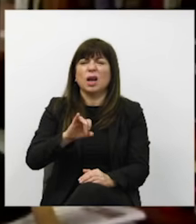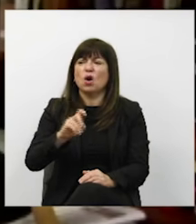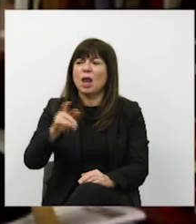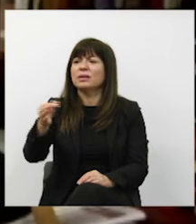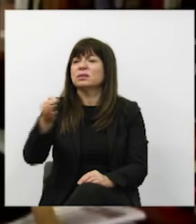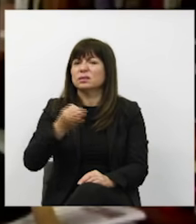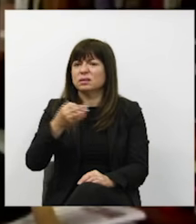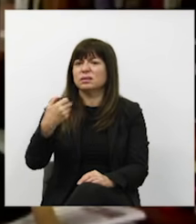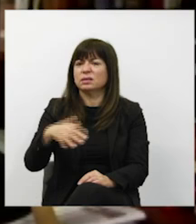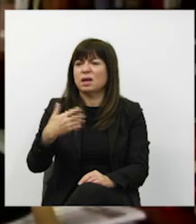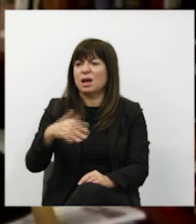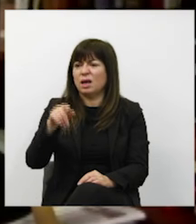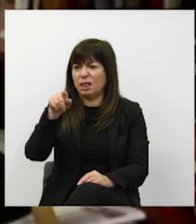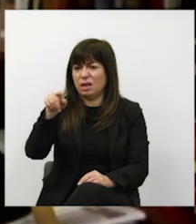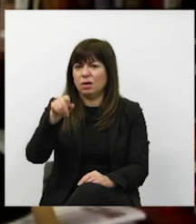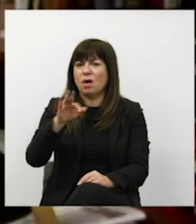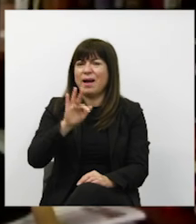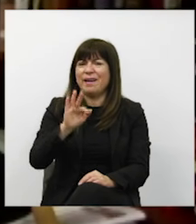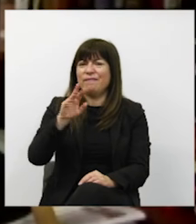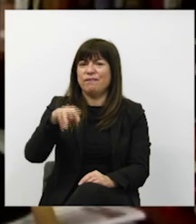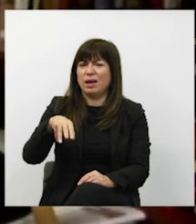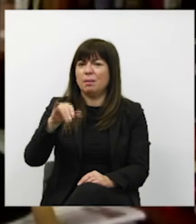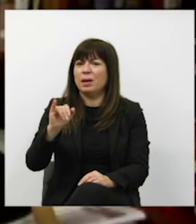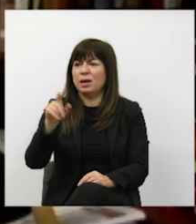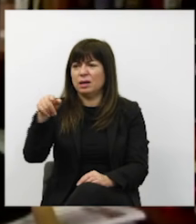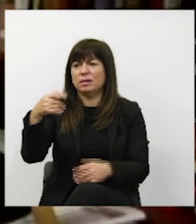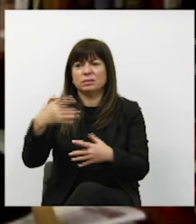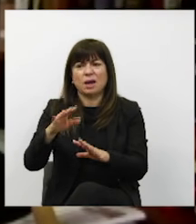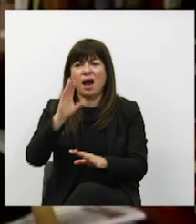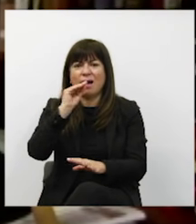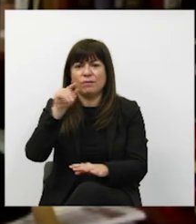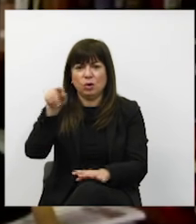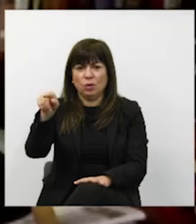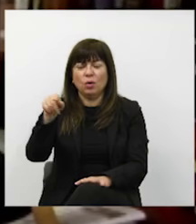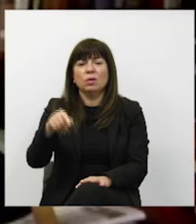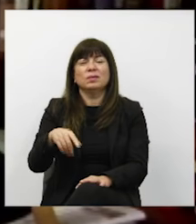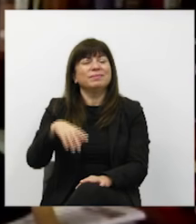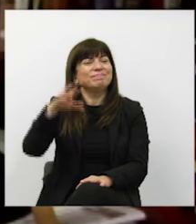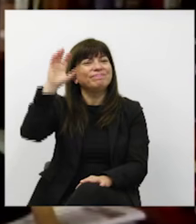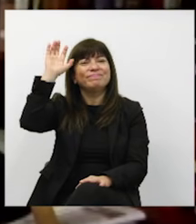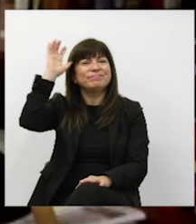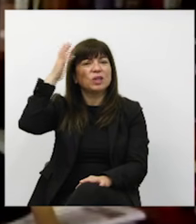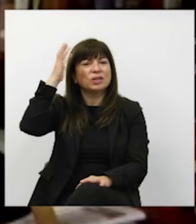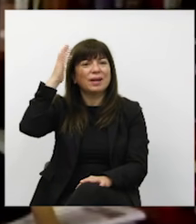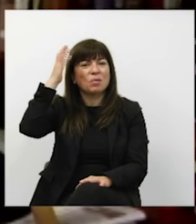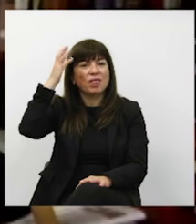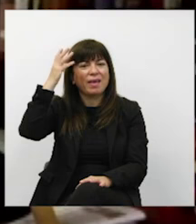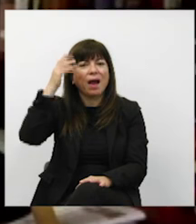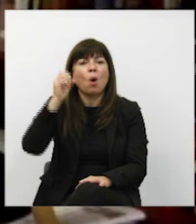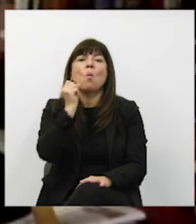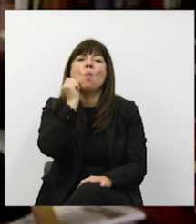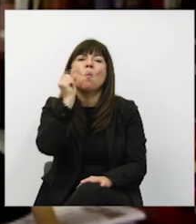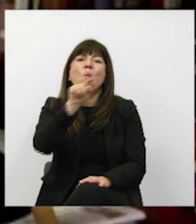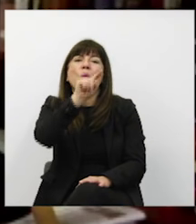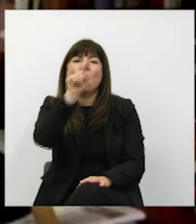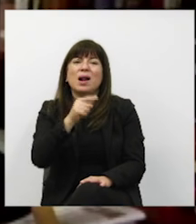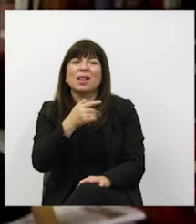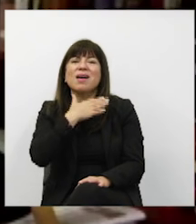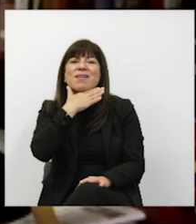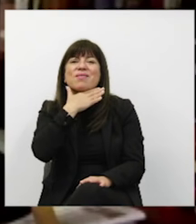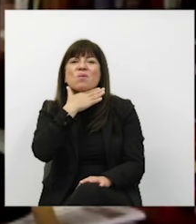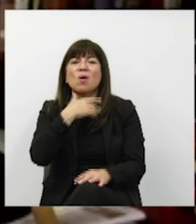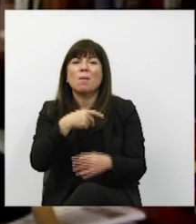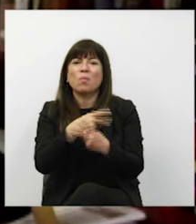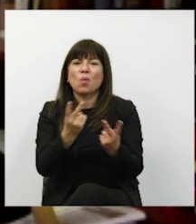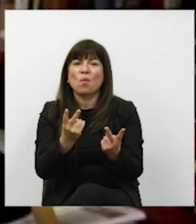bien por su pasada por el Fondo Monetario Internacional, es que no tenemos idea cuál es la deuda pública que es